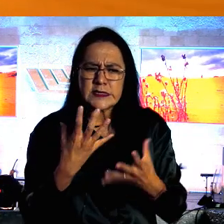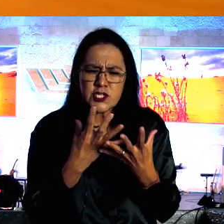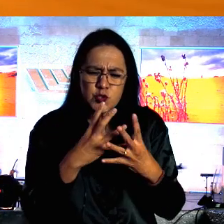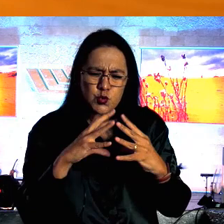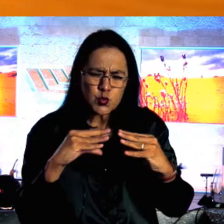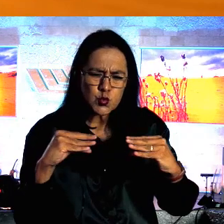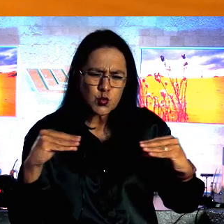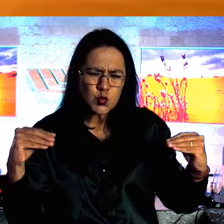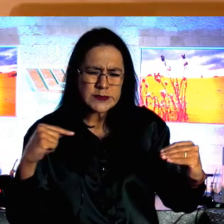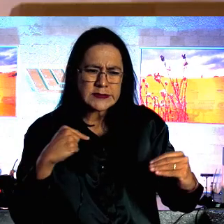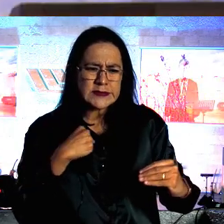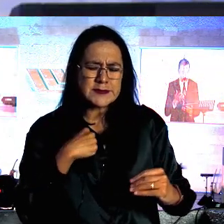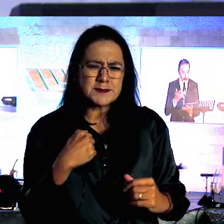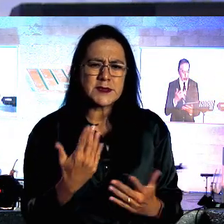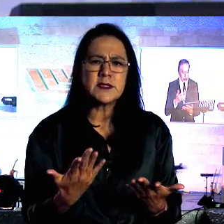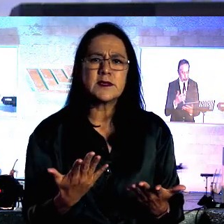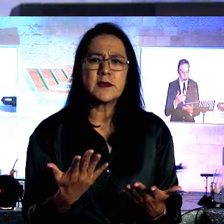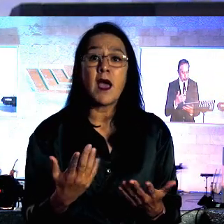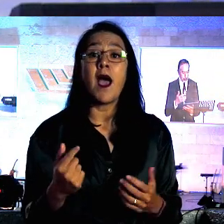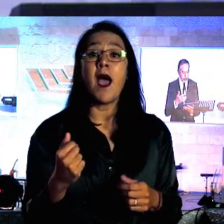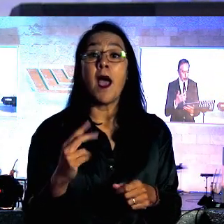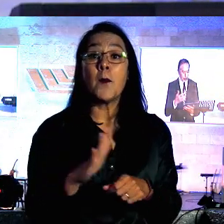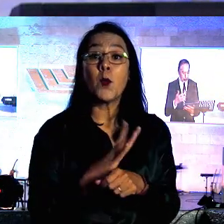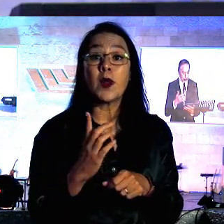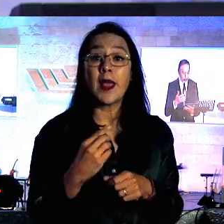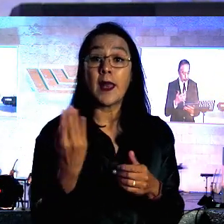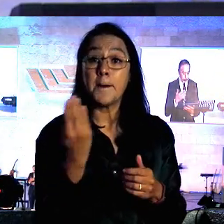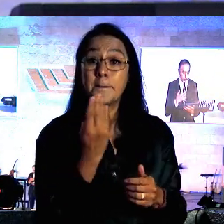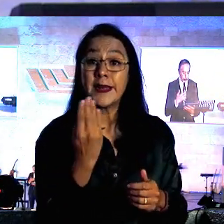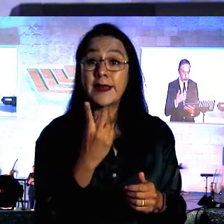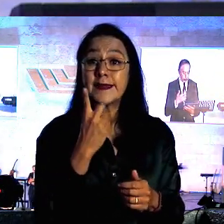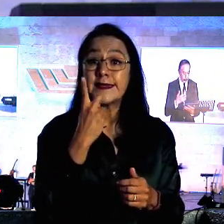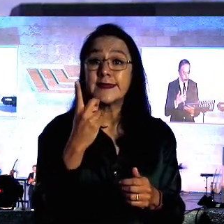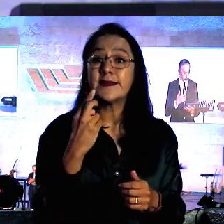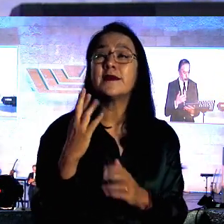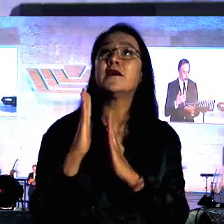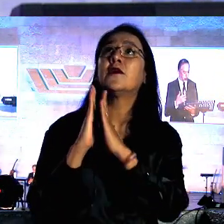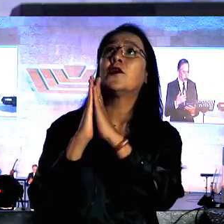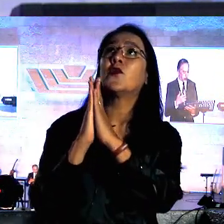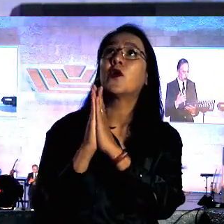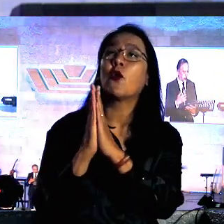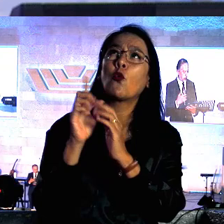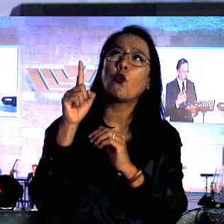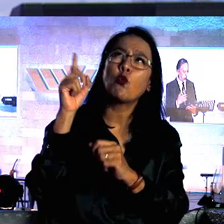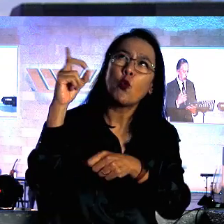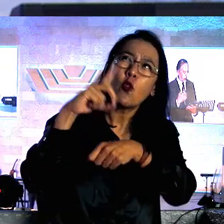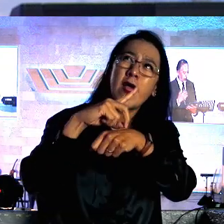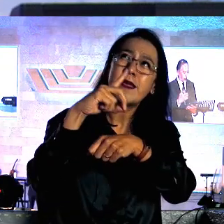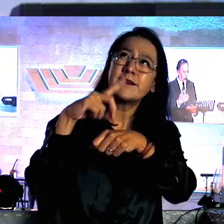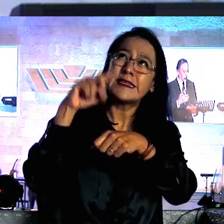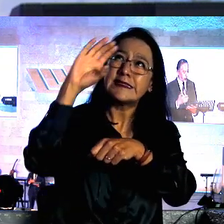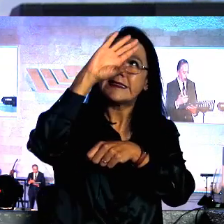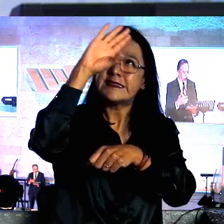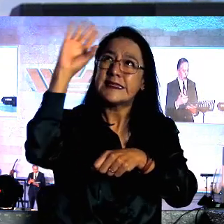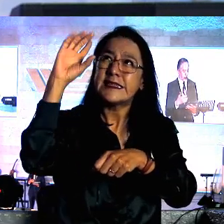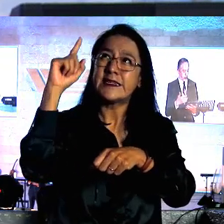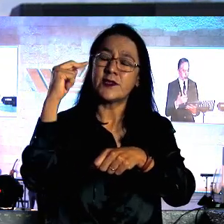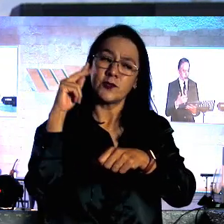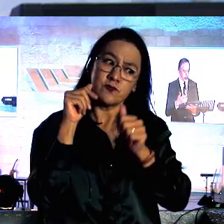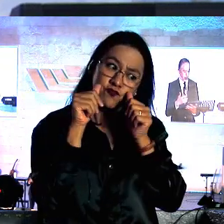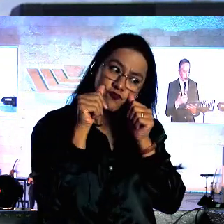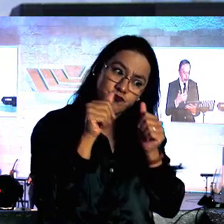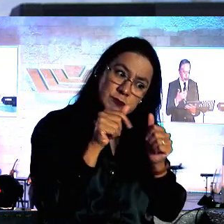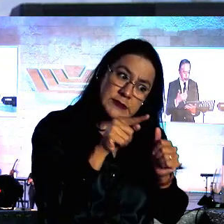en este pasaje, te ruego que desde los cielos escuches a tus siervos, y perdones su pecado,